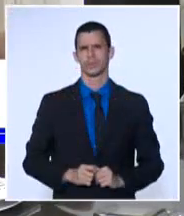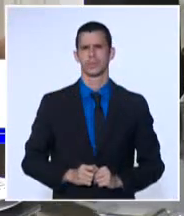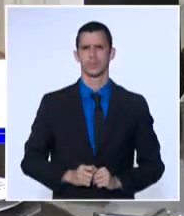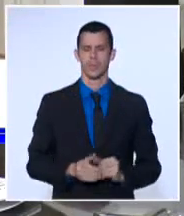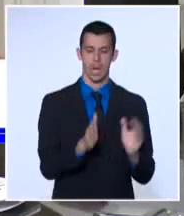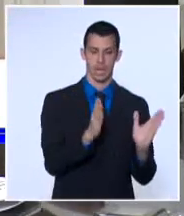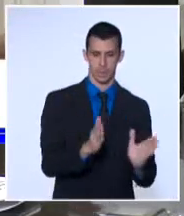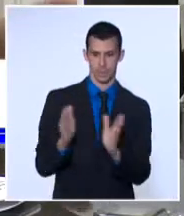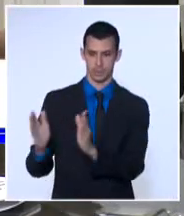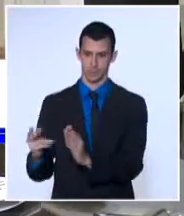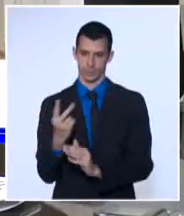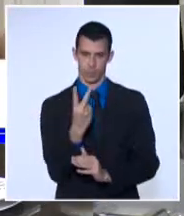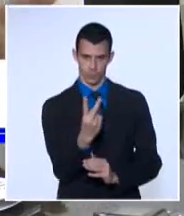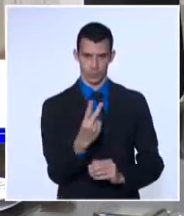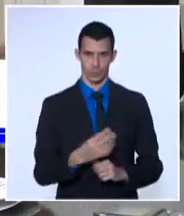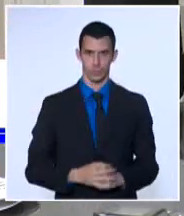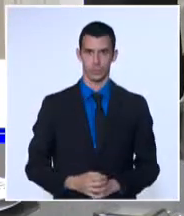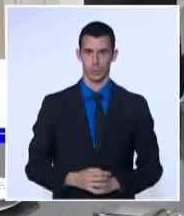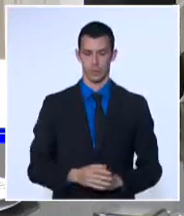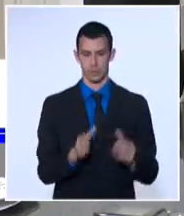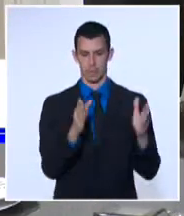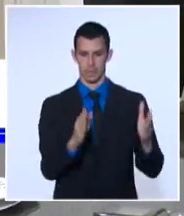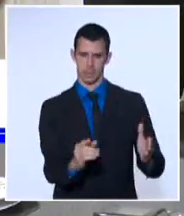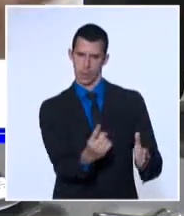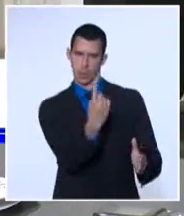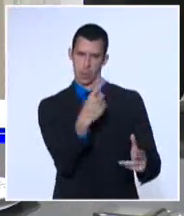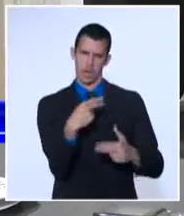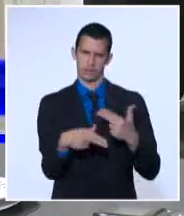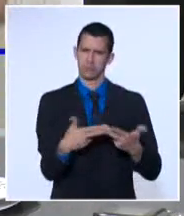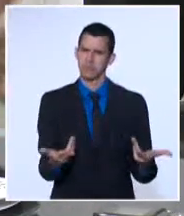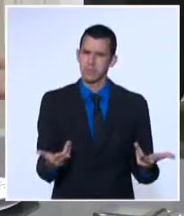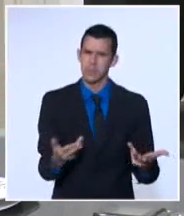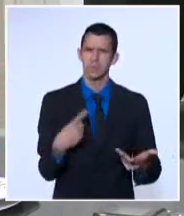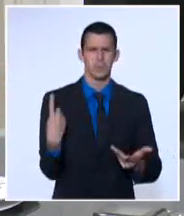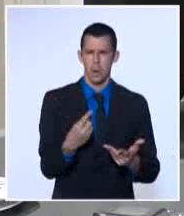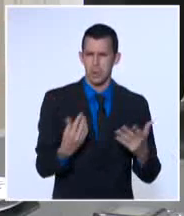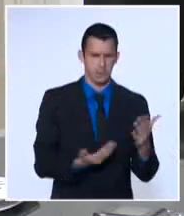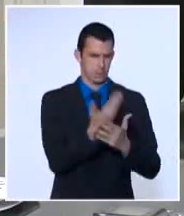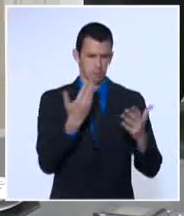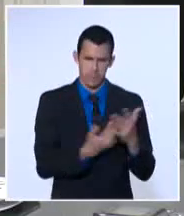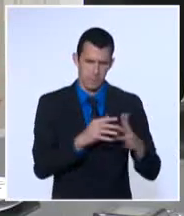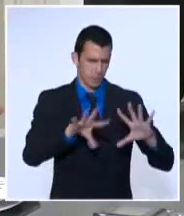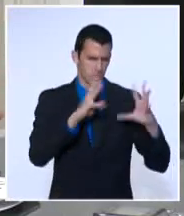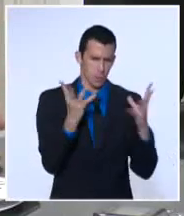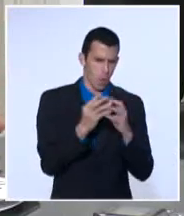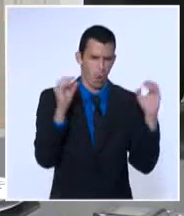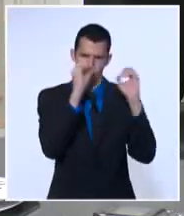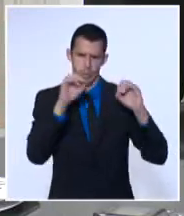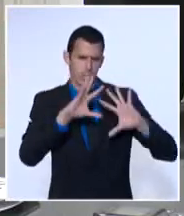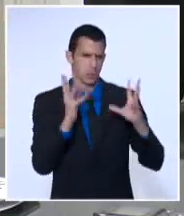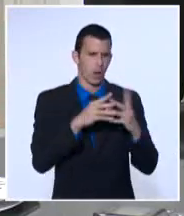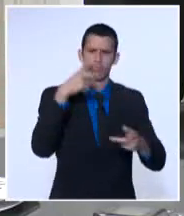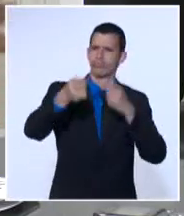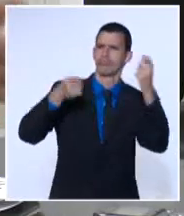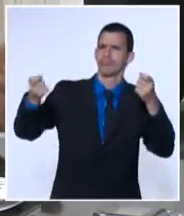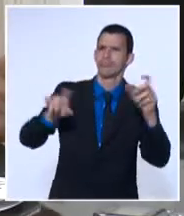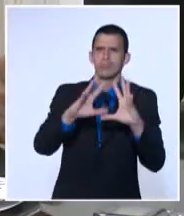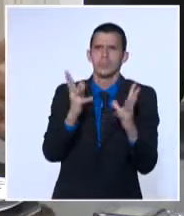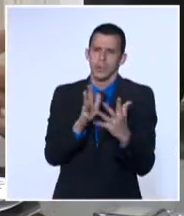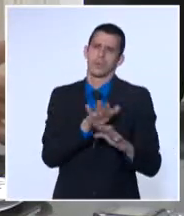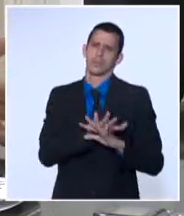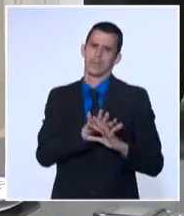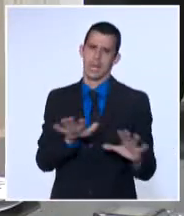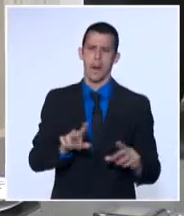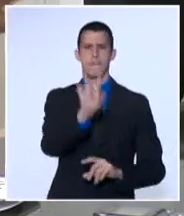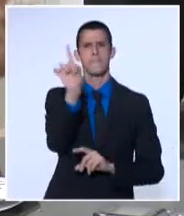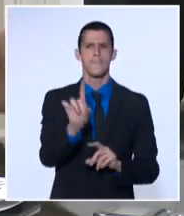Una primera parte, que fue toda la preparación y organización de todas las autoridades electorales, la asistencia